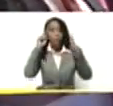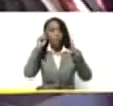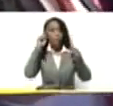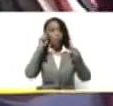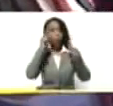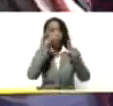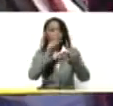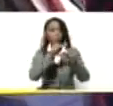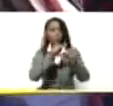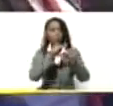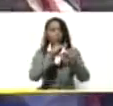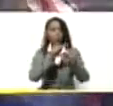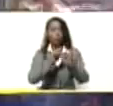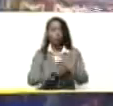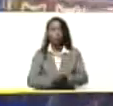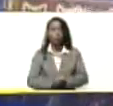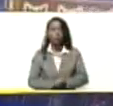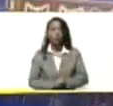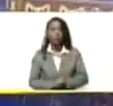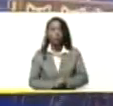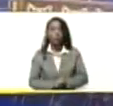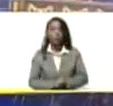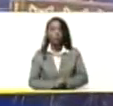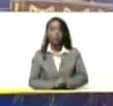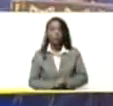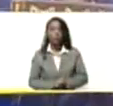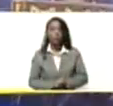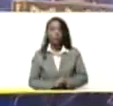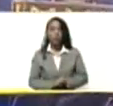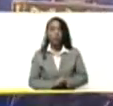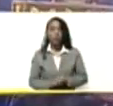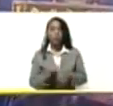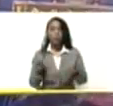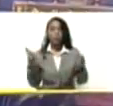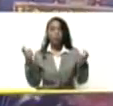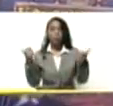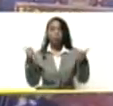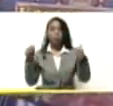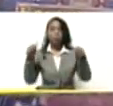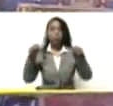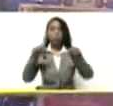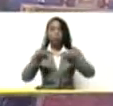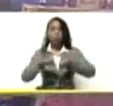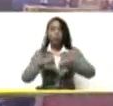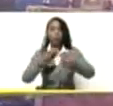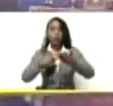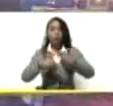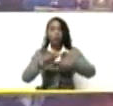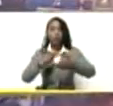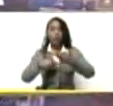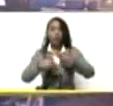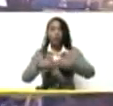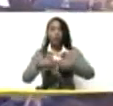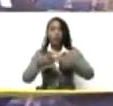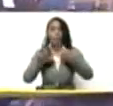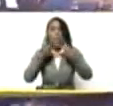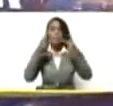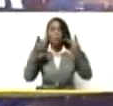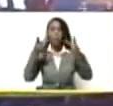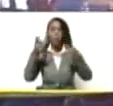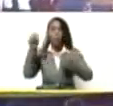logrado el funcionamiento de un sistema que entre julio y diciembre de 2021 el dólar del